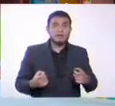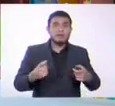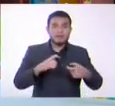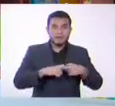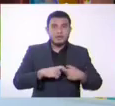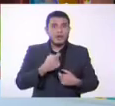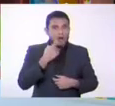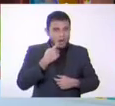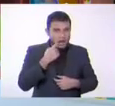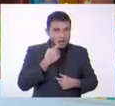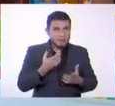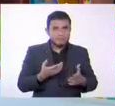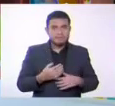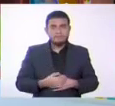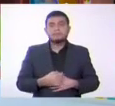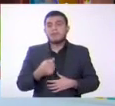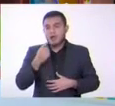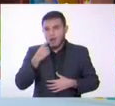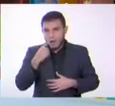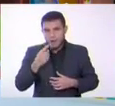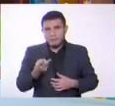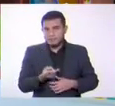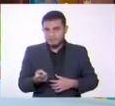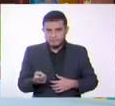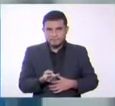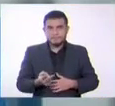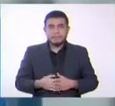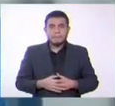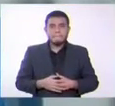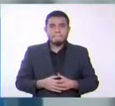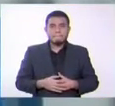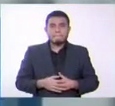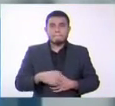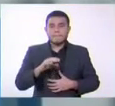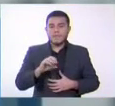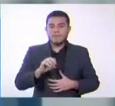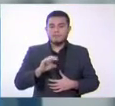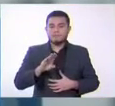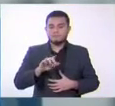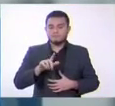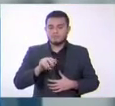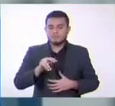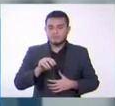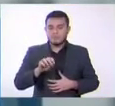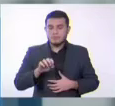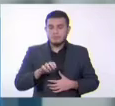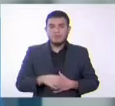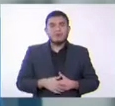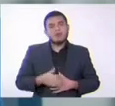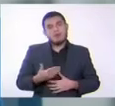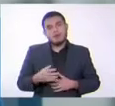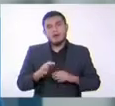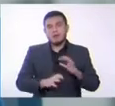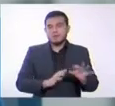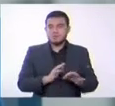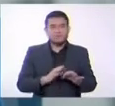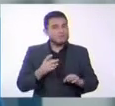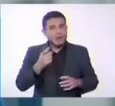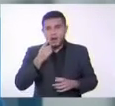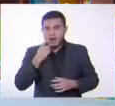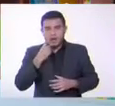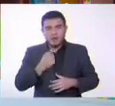entre elementos metálicos y el enlace covalente que se da entre átomos no